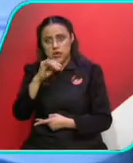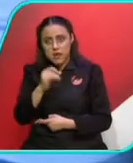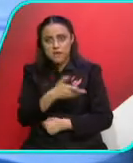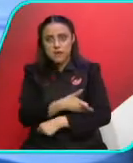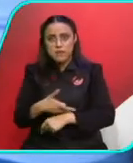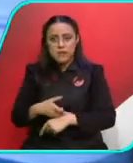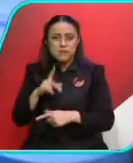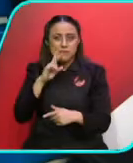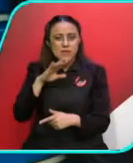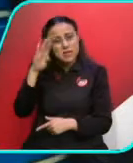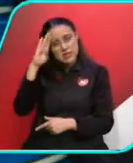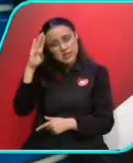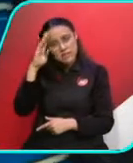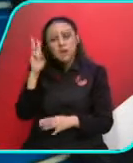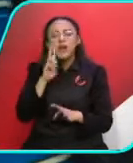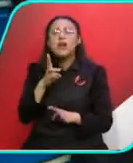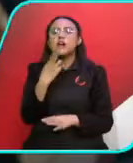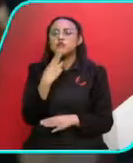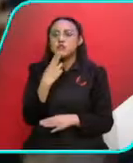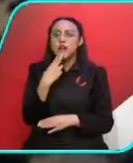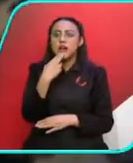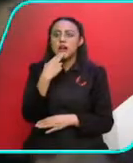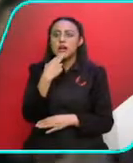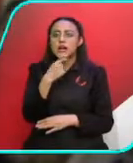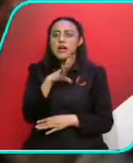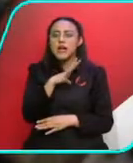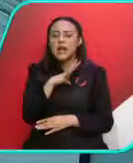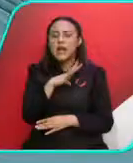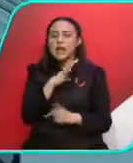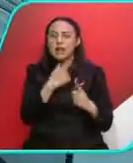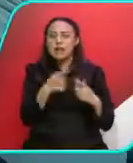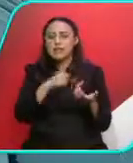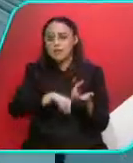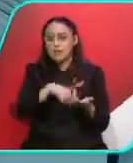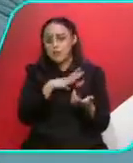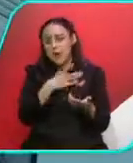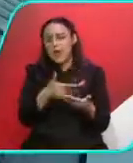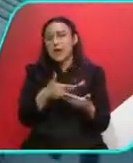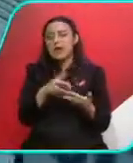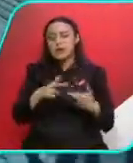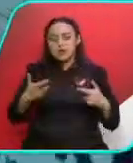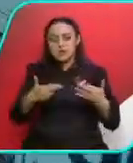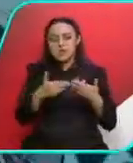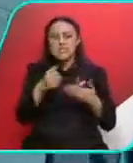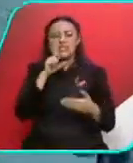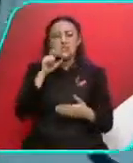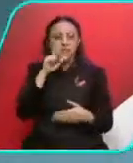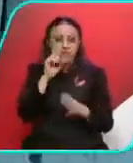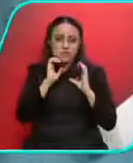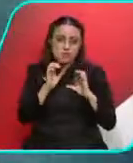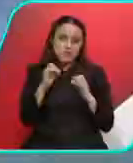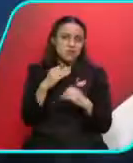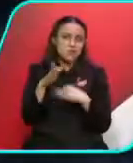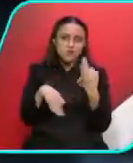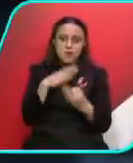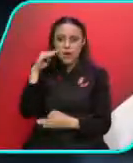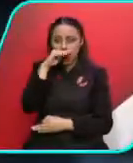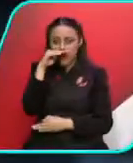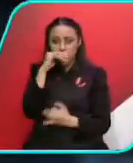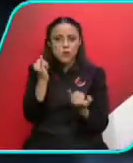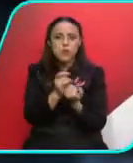familiar, donde se realiza la vasectomía y la colocación de dispositivo intrauterino. Todos los servicios son totalmente gratuitos, incluido la entrega